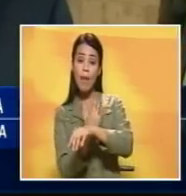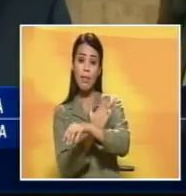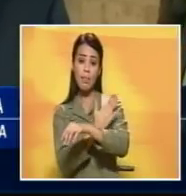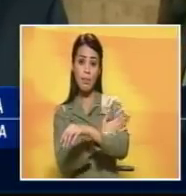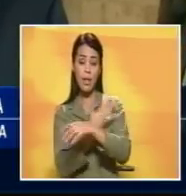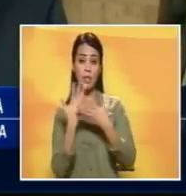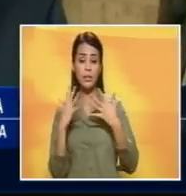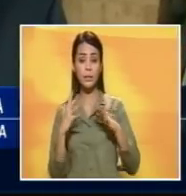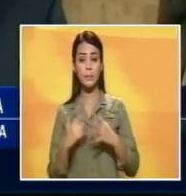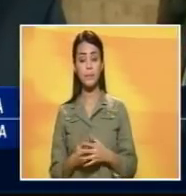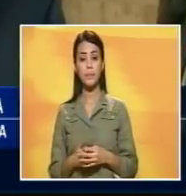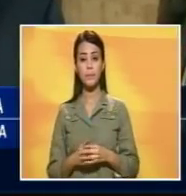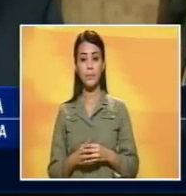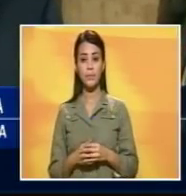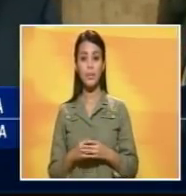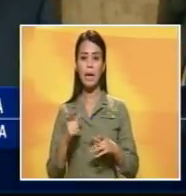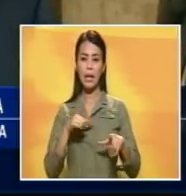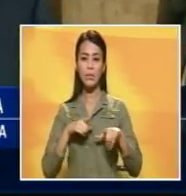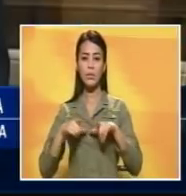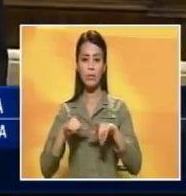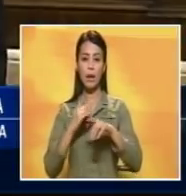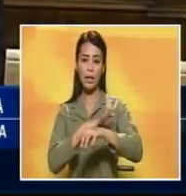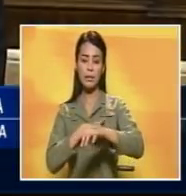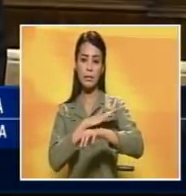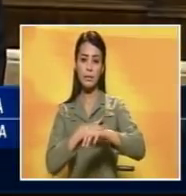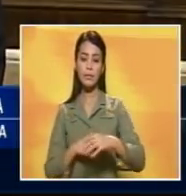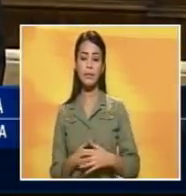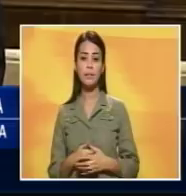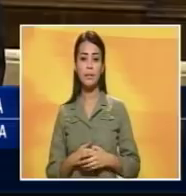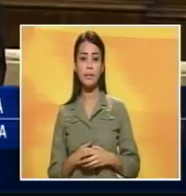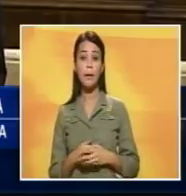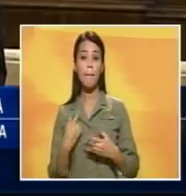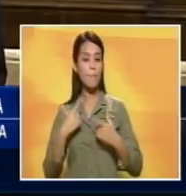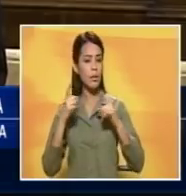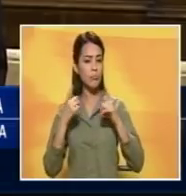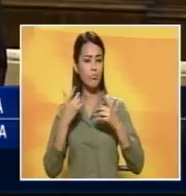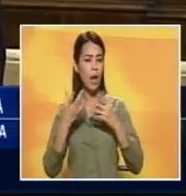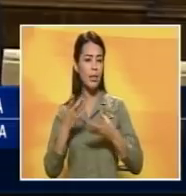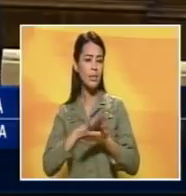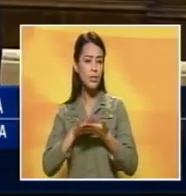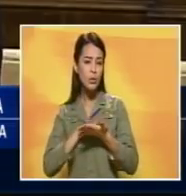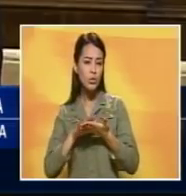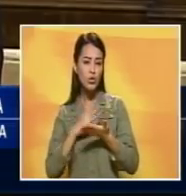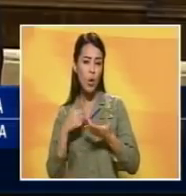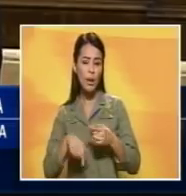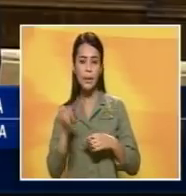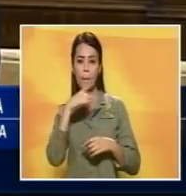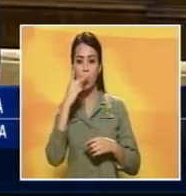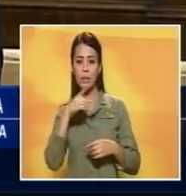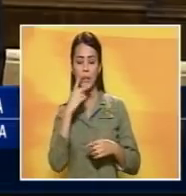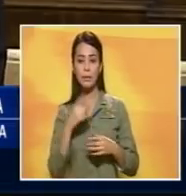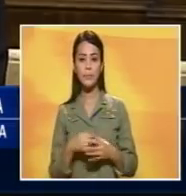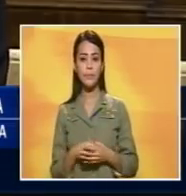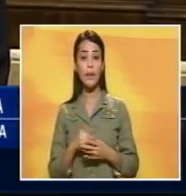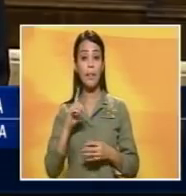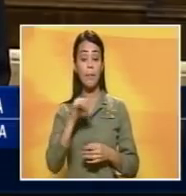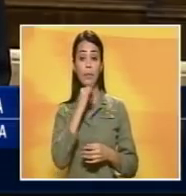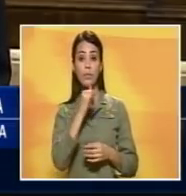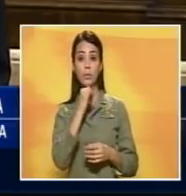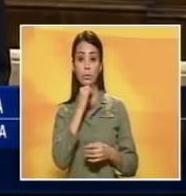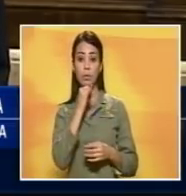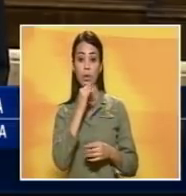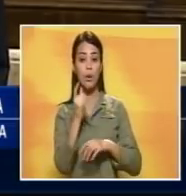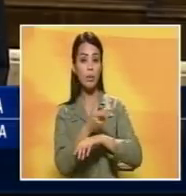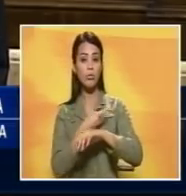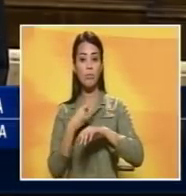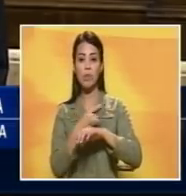celebración de un pleno en el ente legislativo catalán para analizar la situación política regional. Pierre Dumont aseguró que el gobierno no